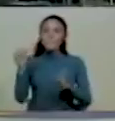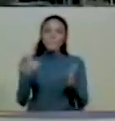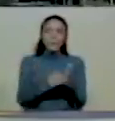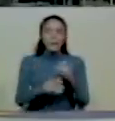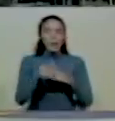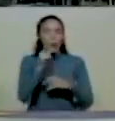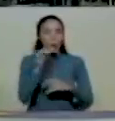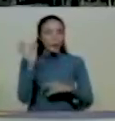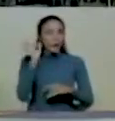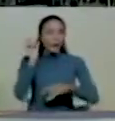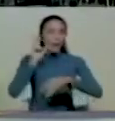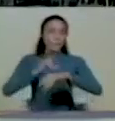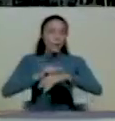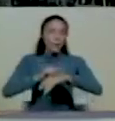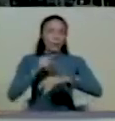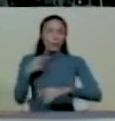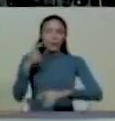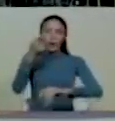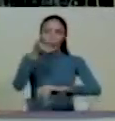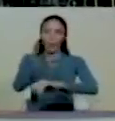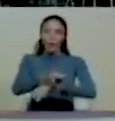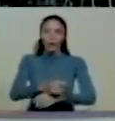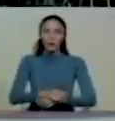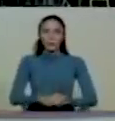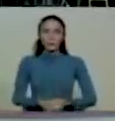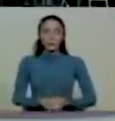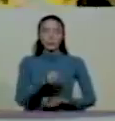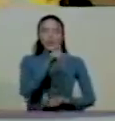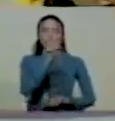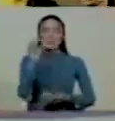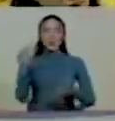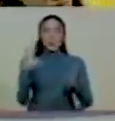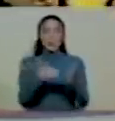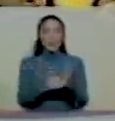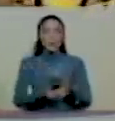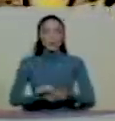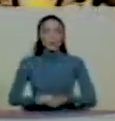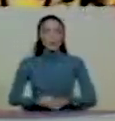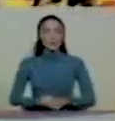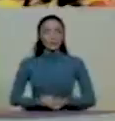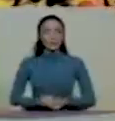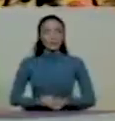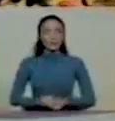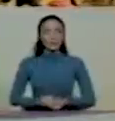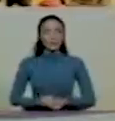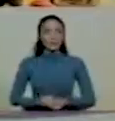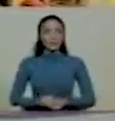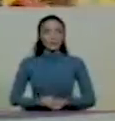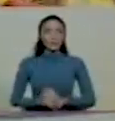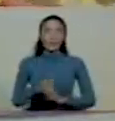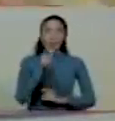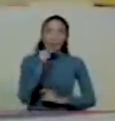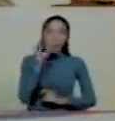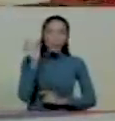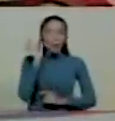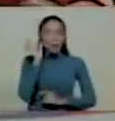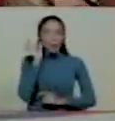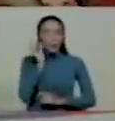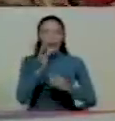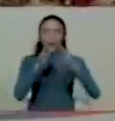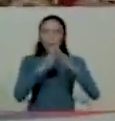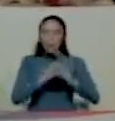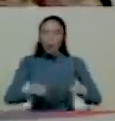médicos integrales comunitarios de la República. 100.000, para que haya médicos en hasta el